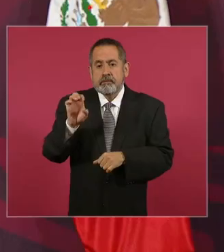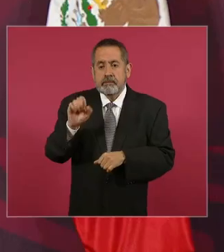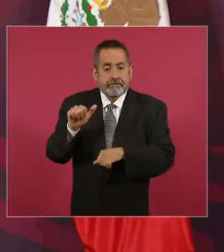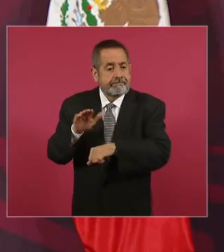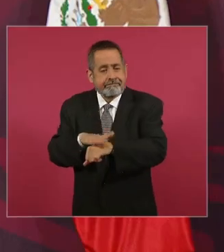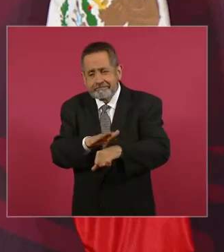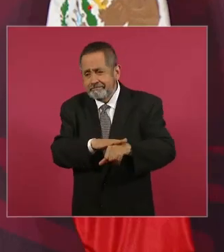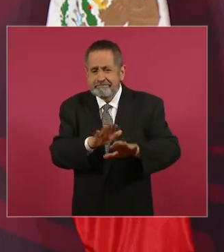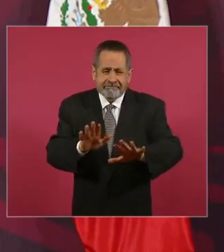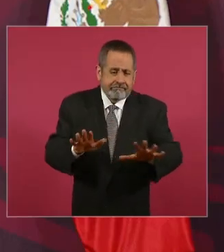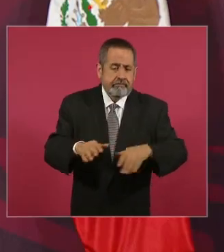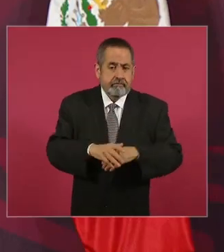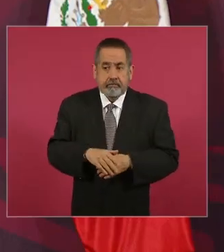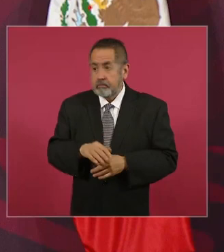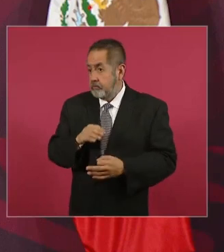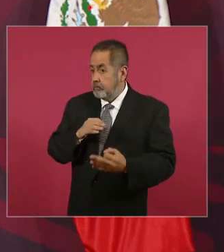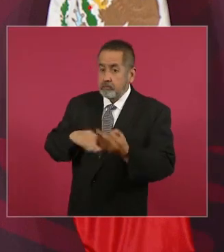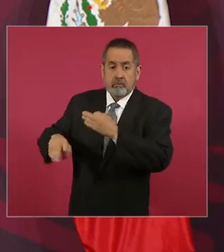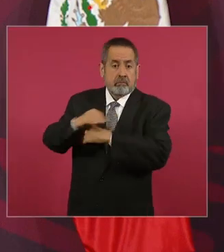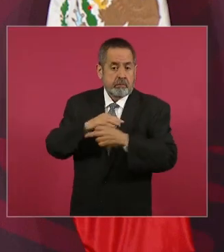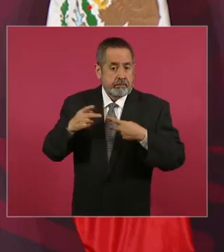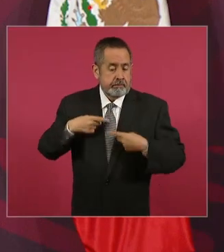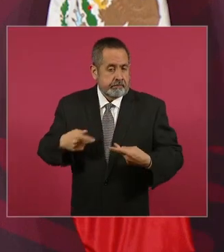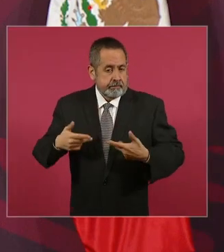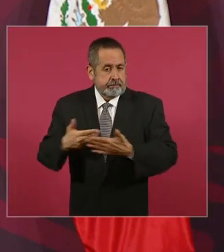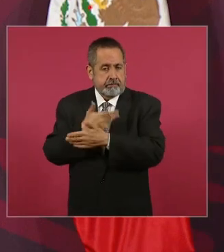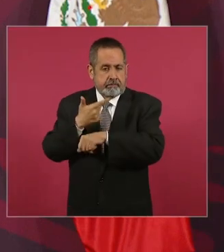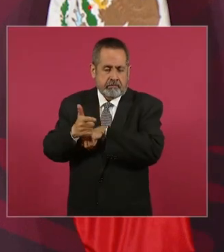que no es todo el pueblo de Guatemala,